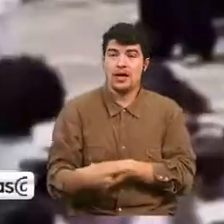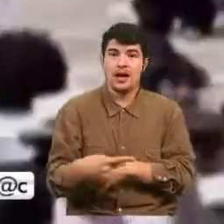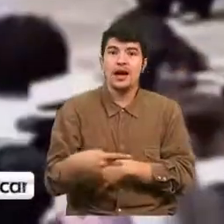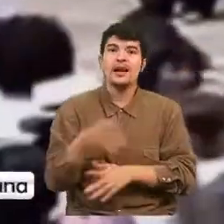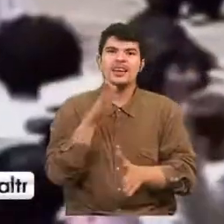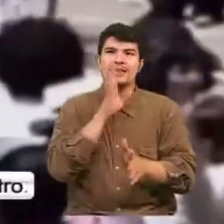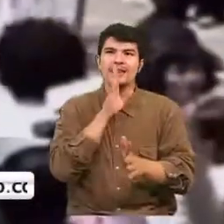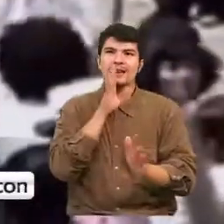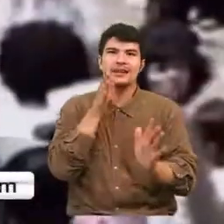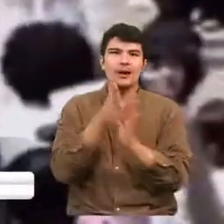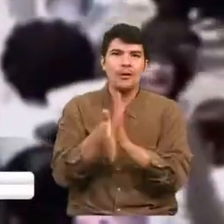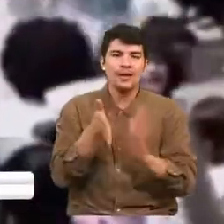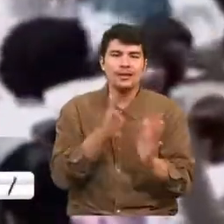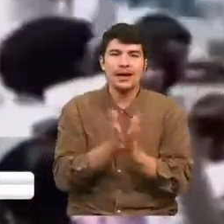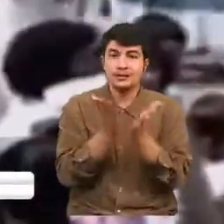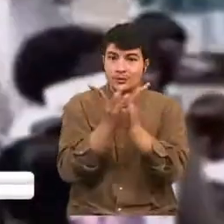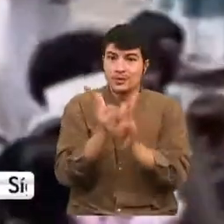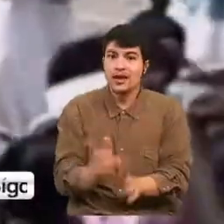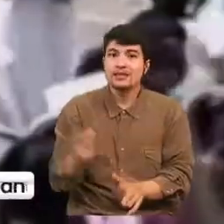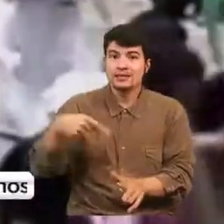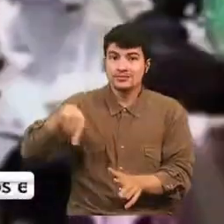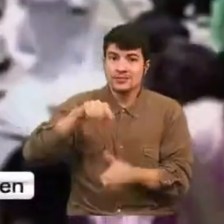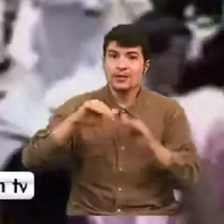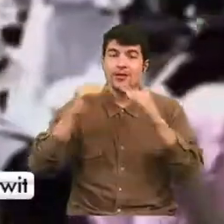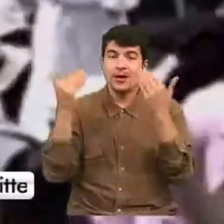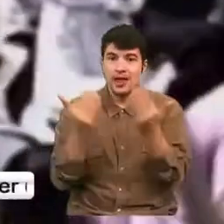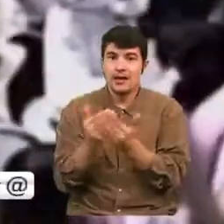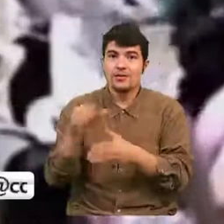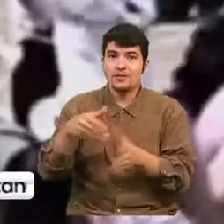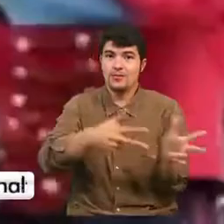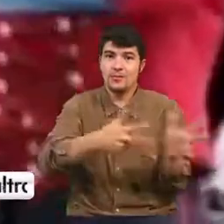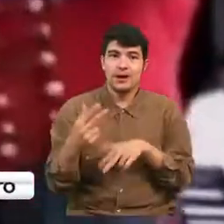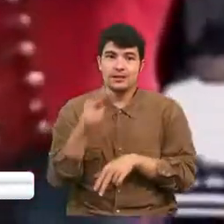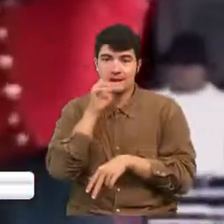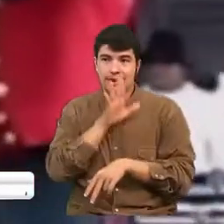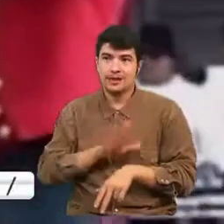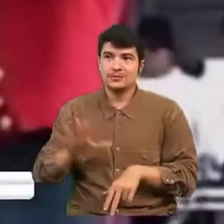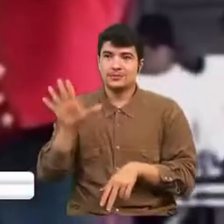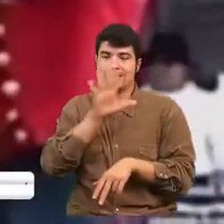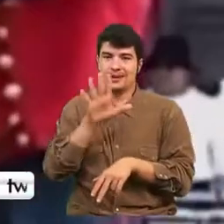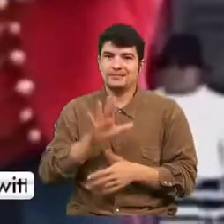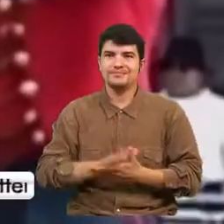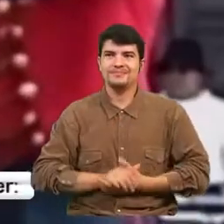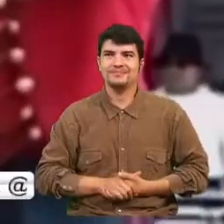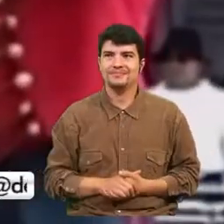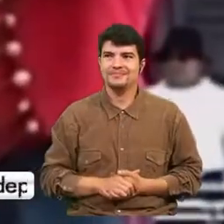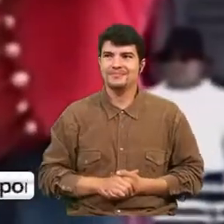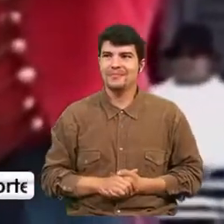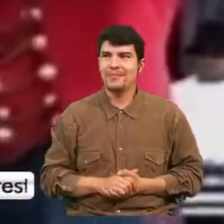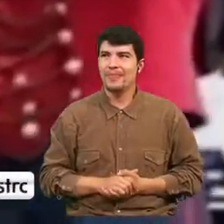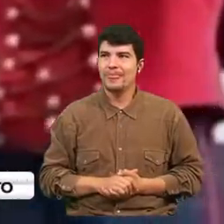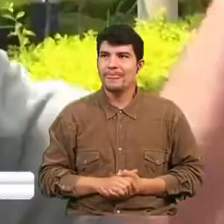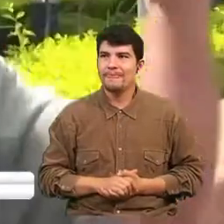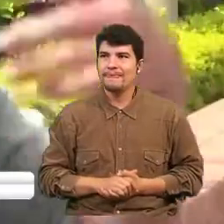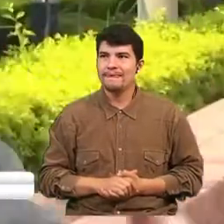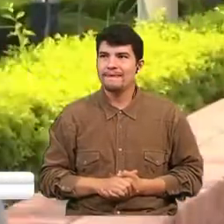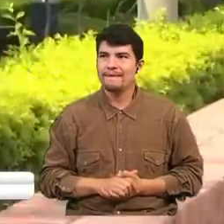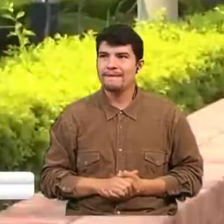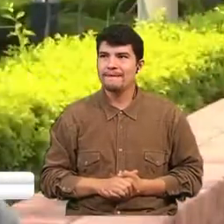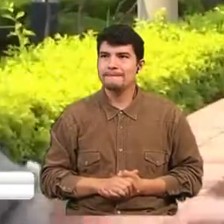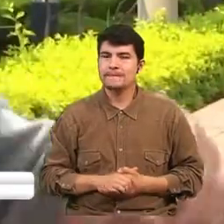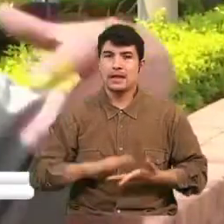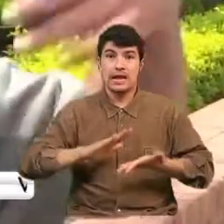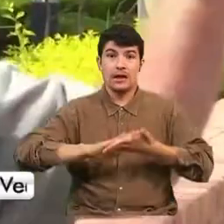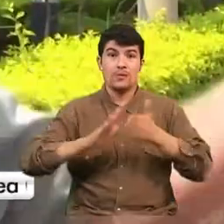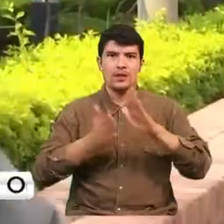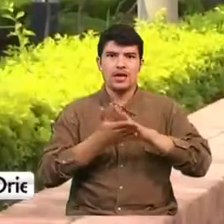de colegios de Puente Nacional como preámbulo a la primera expedición santandereana. El poblado